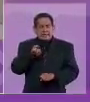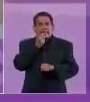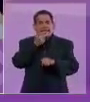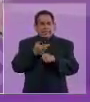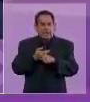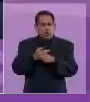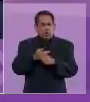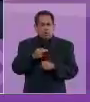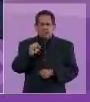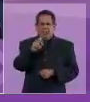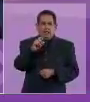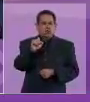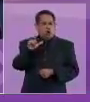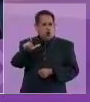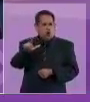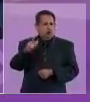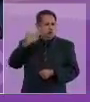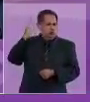y durante mi gestión,